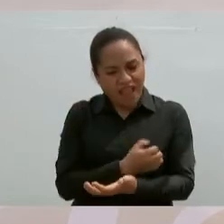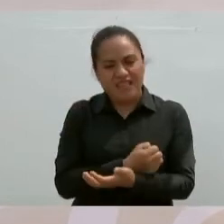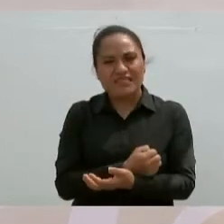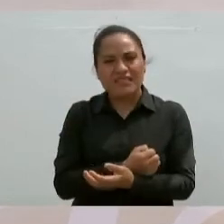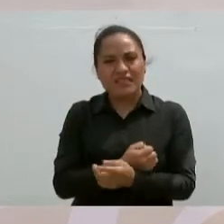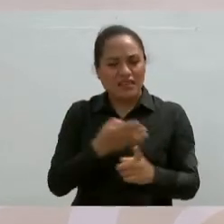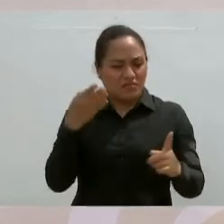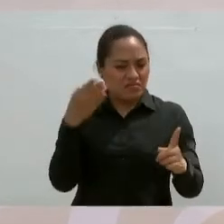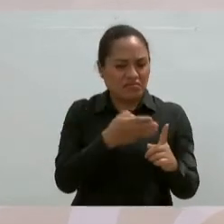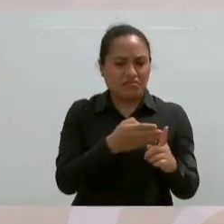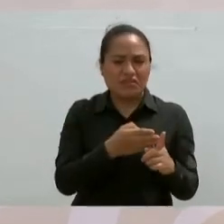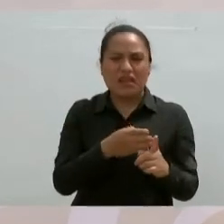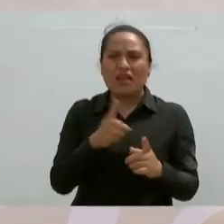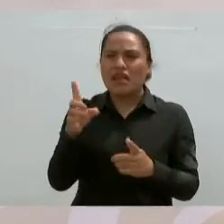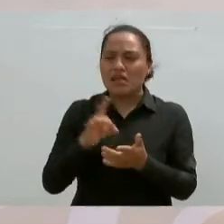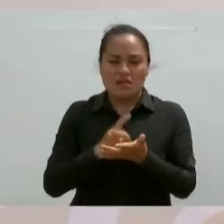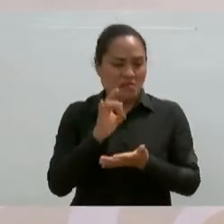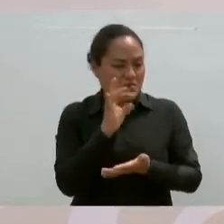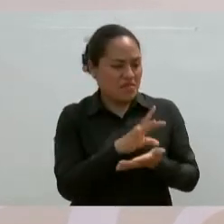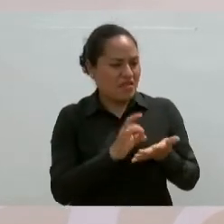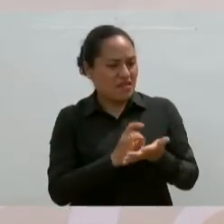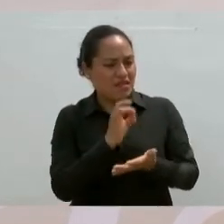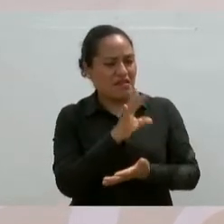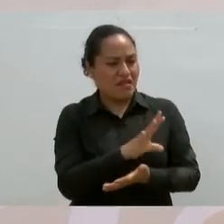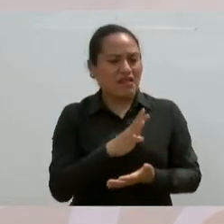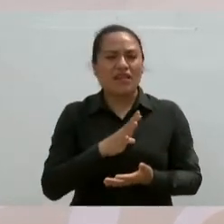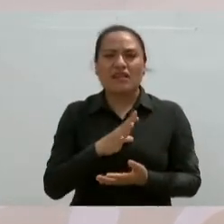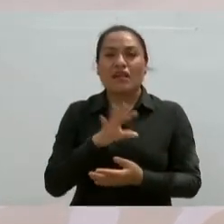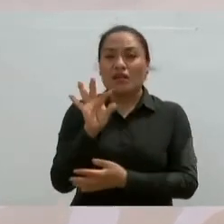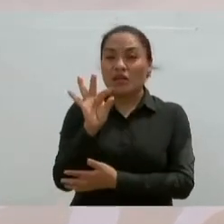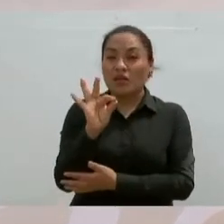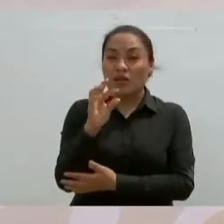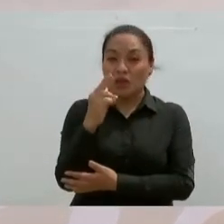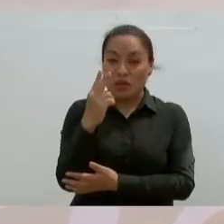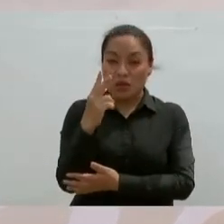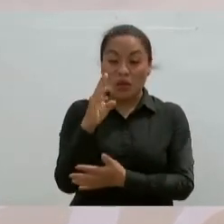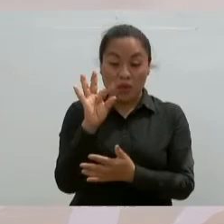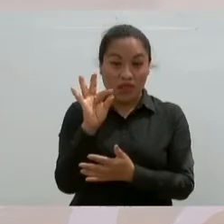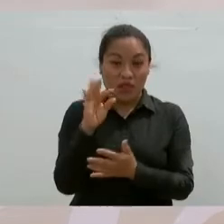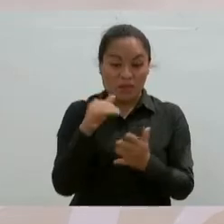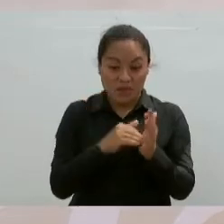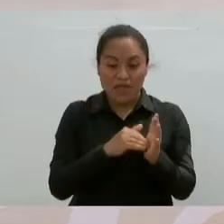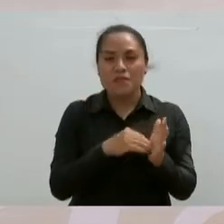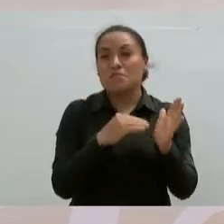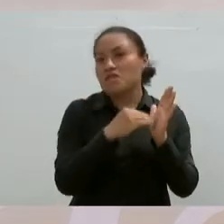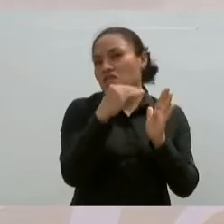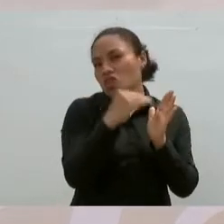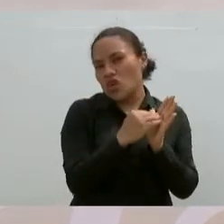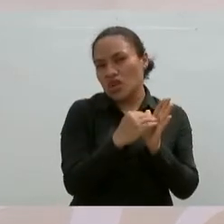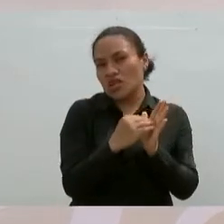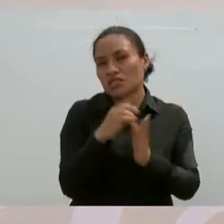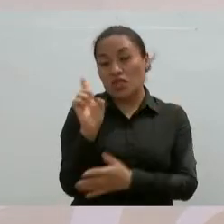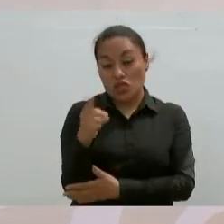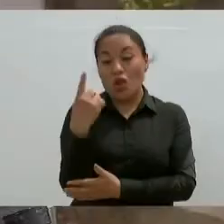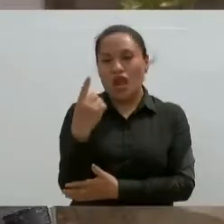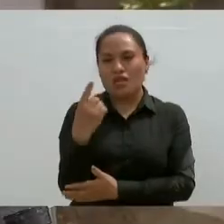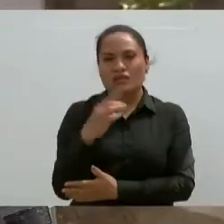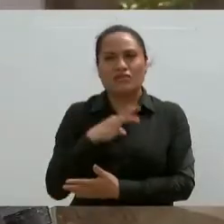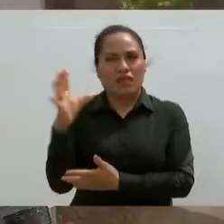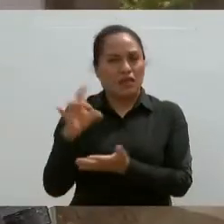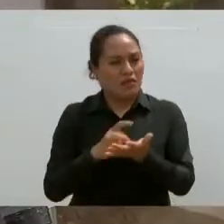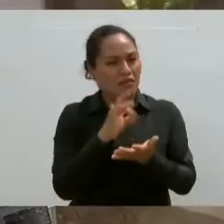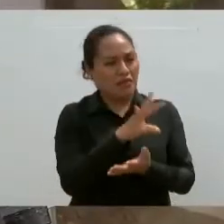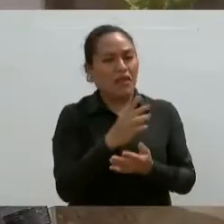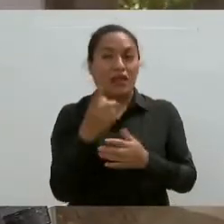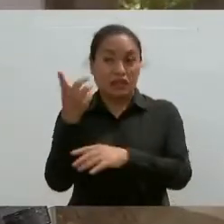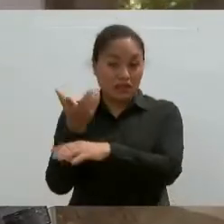en remesas. Se va a llegar a 40 mil millones de dólares de envíos